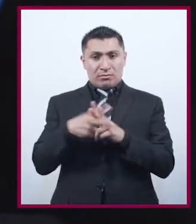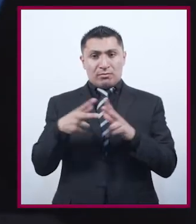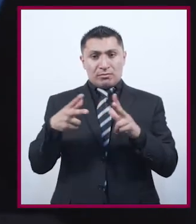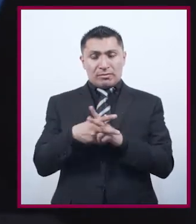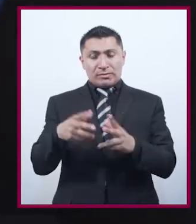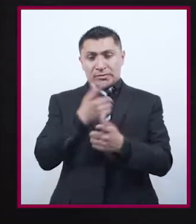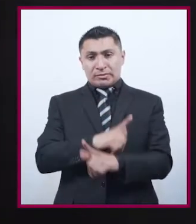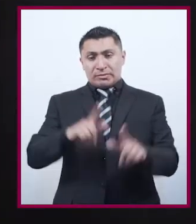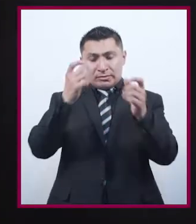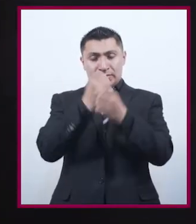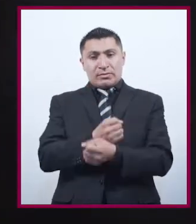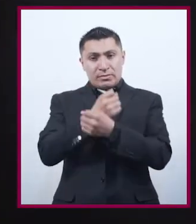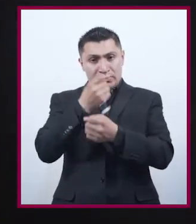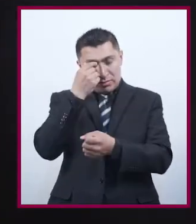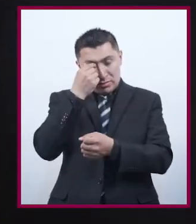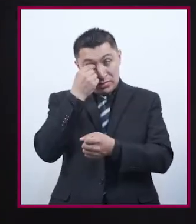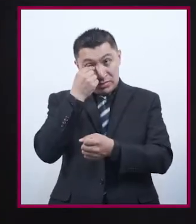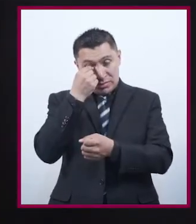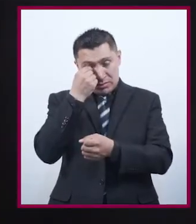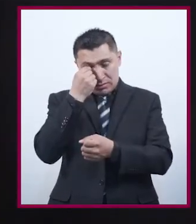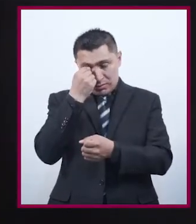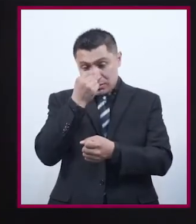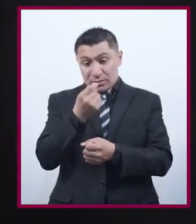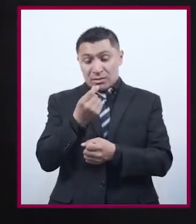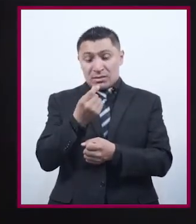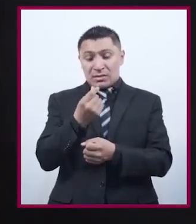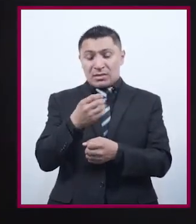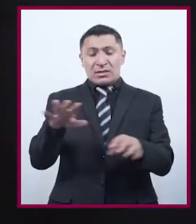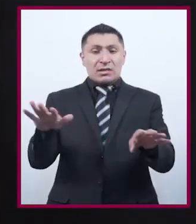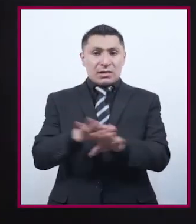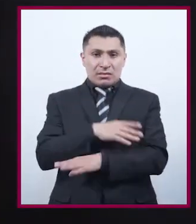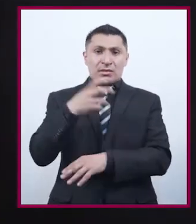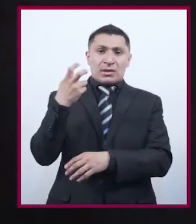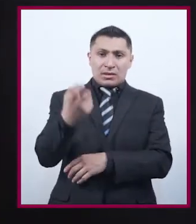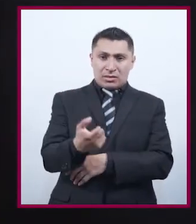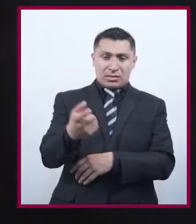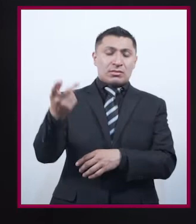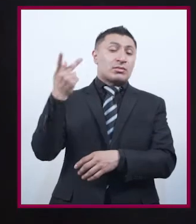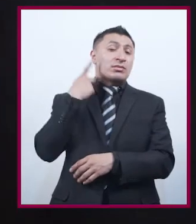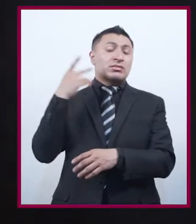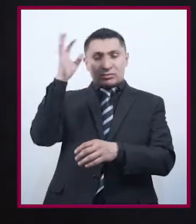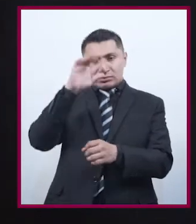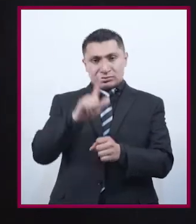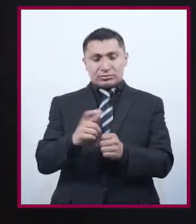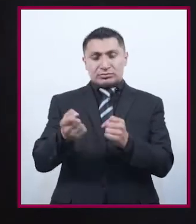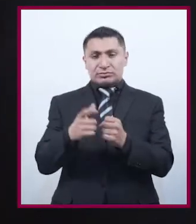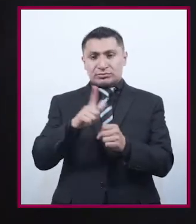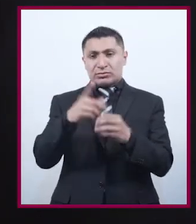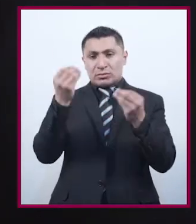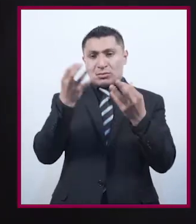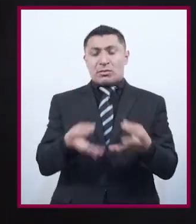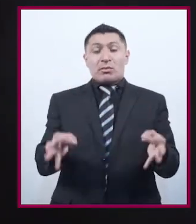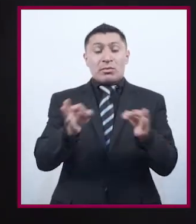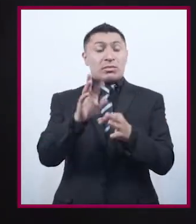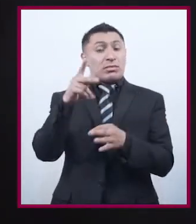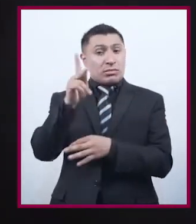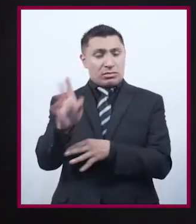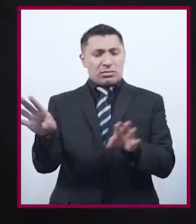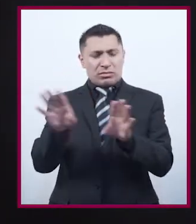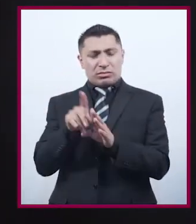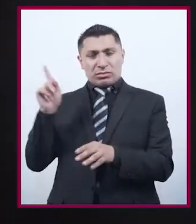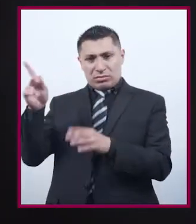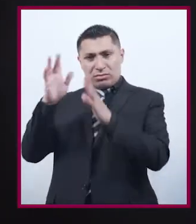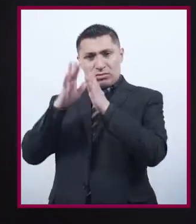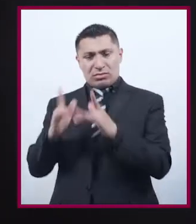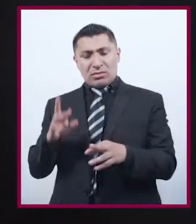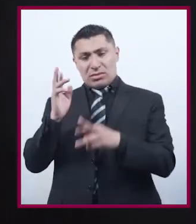los esclavos. Hubo un cambio económico, político, cultural y social muy importante. Sin embargo, como ocurrió en Francia